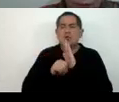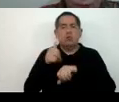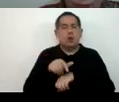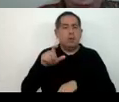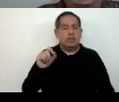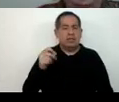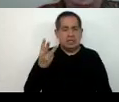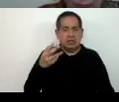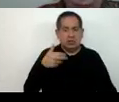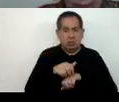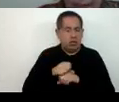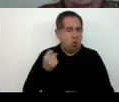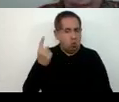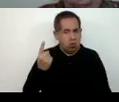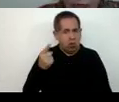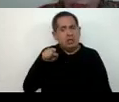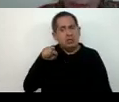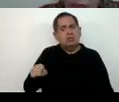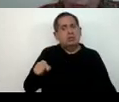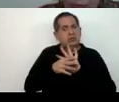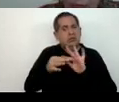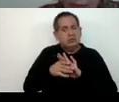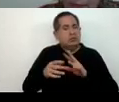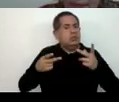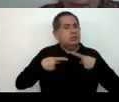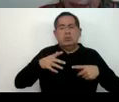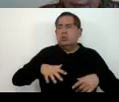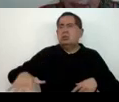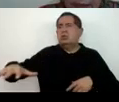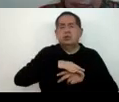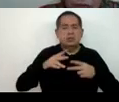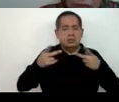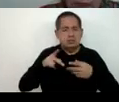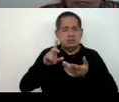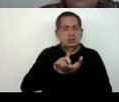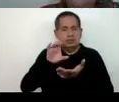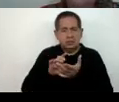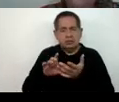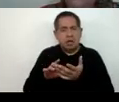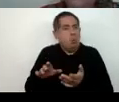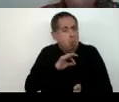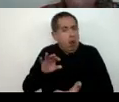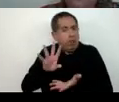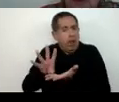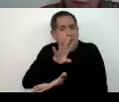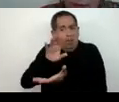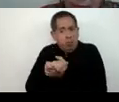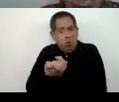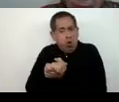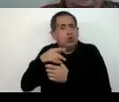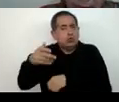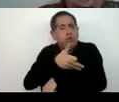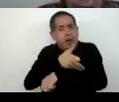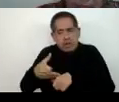1, que establece que toda persona con discapacidad tiene derecho a contraer matrimonio y a formar una